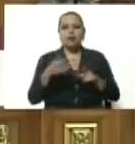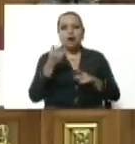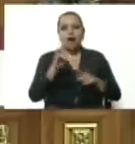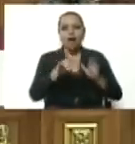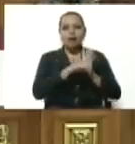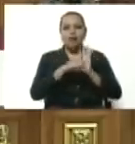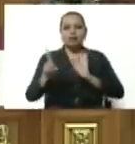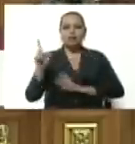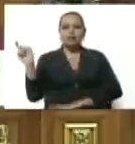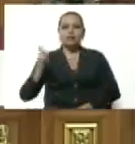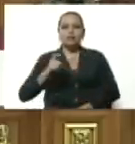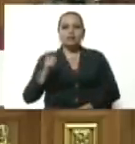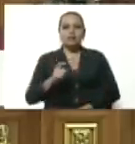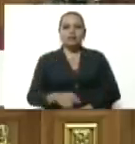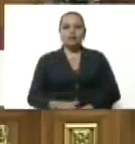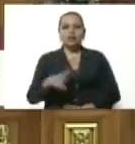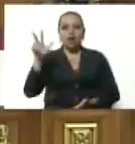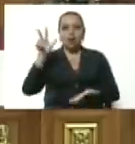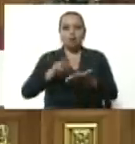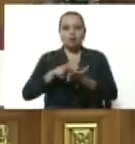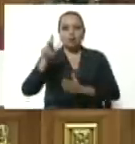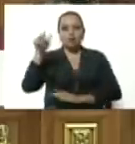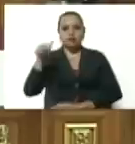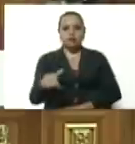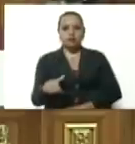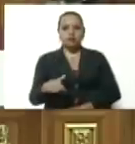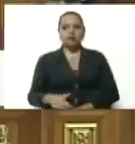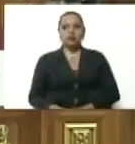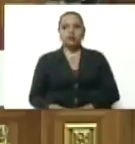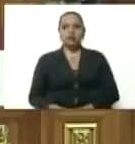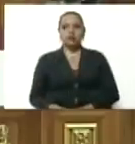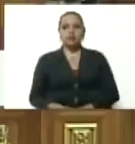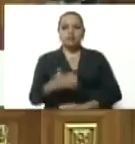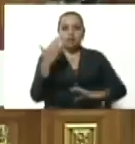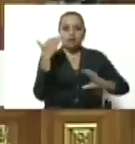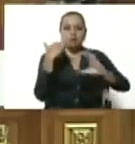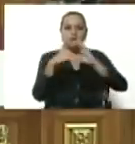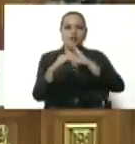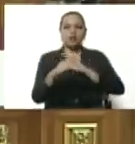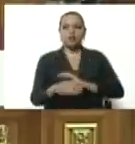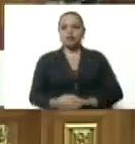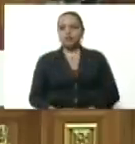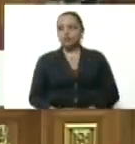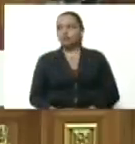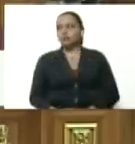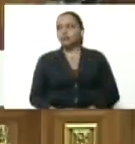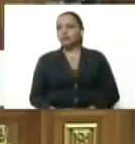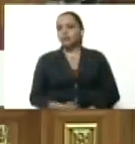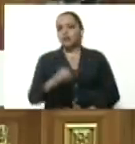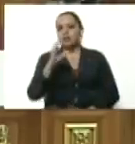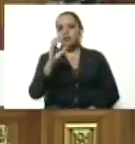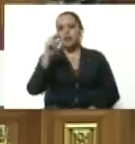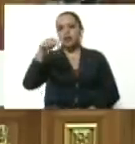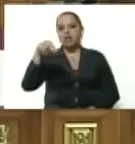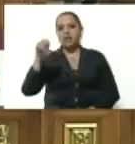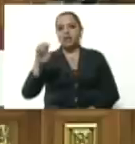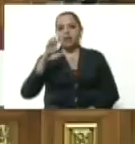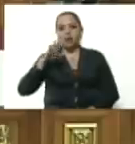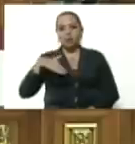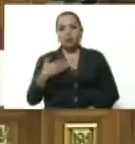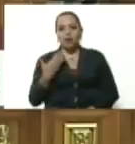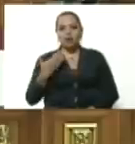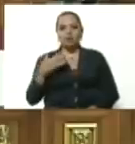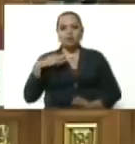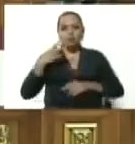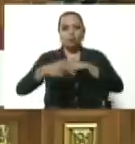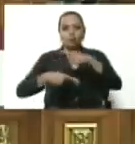y necesario que se apruebe este estimado y enviárselo al Consejo Nacional Electoral para que ellos